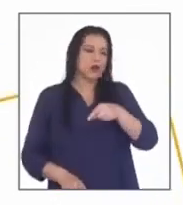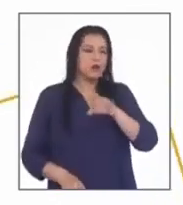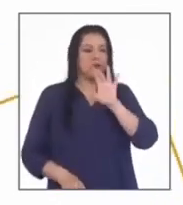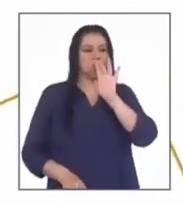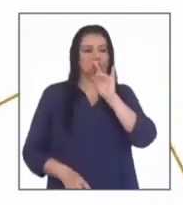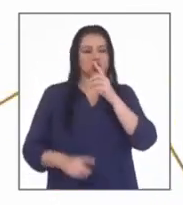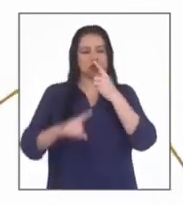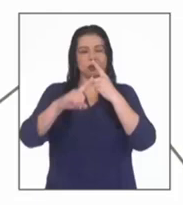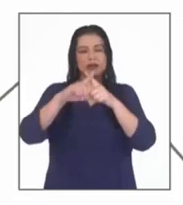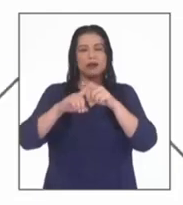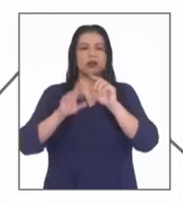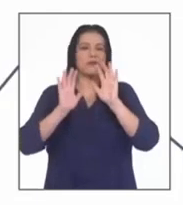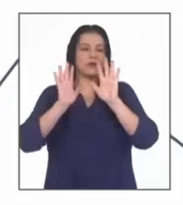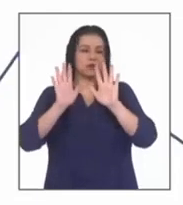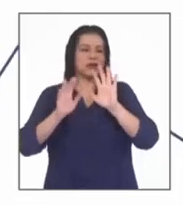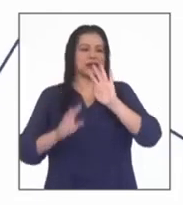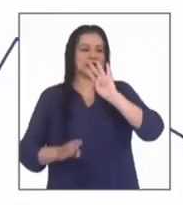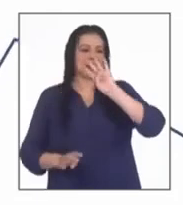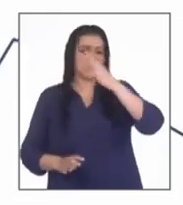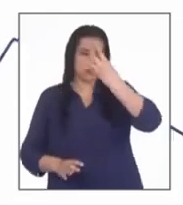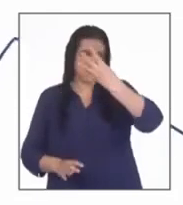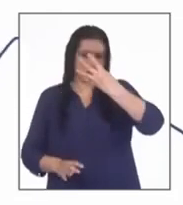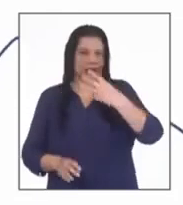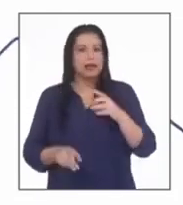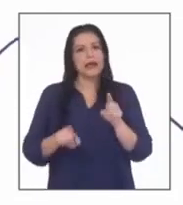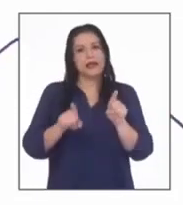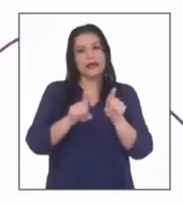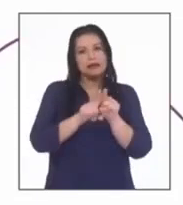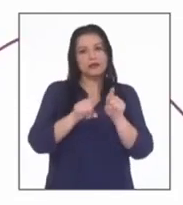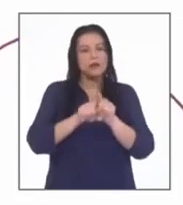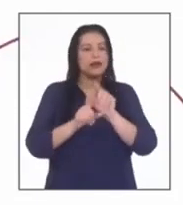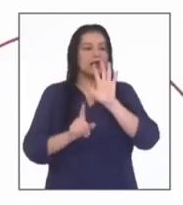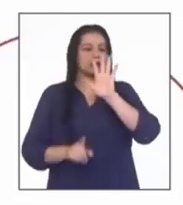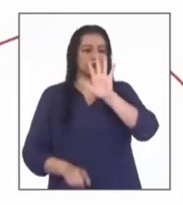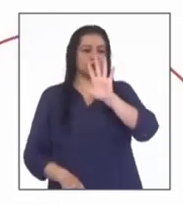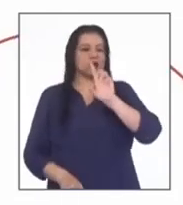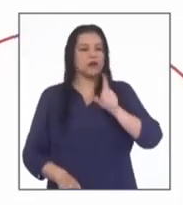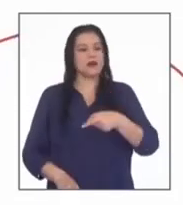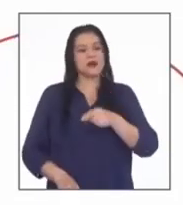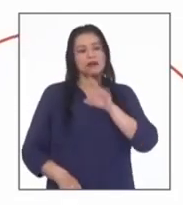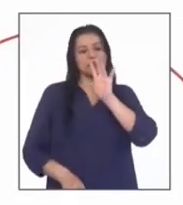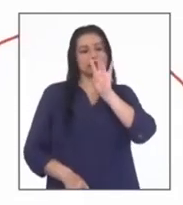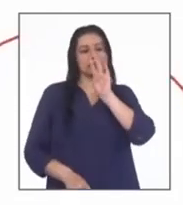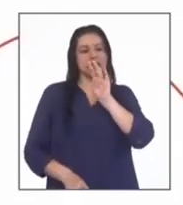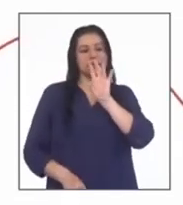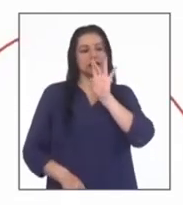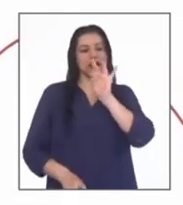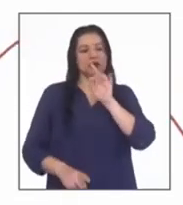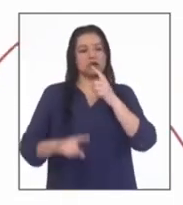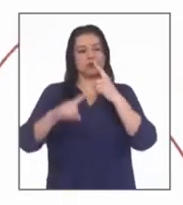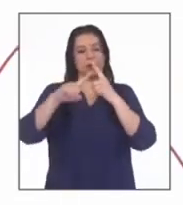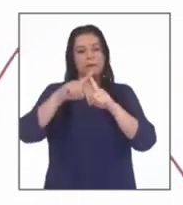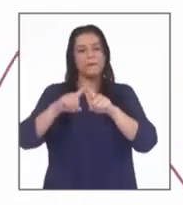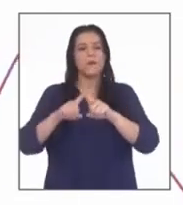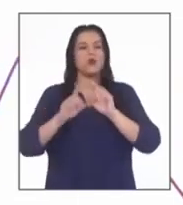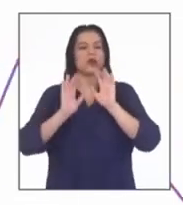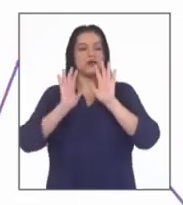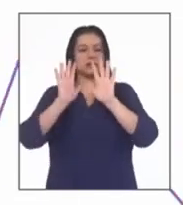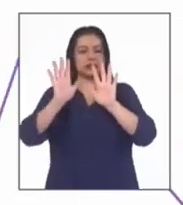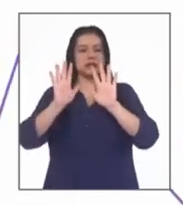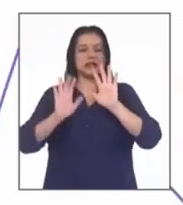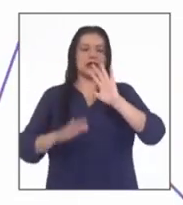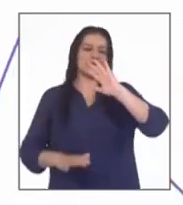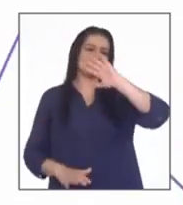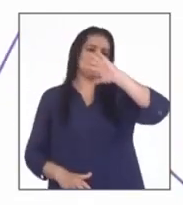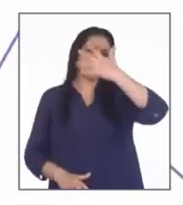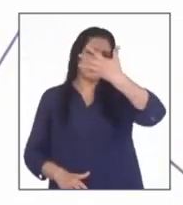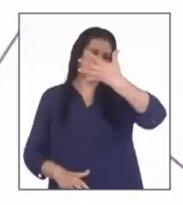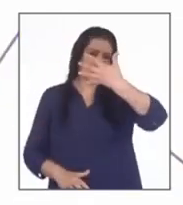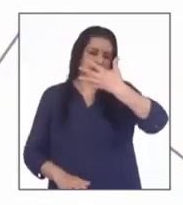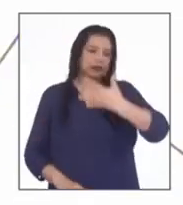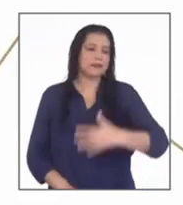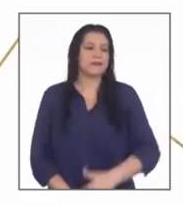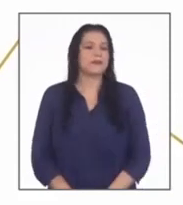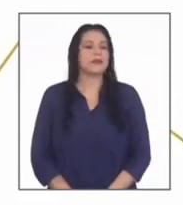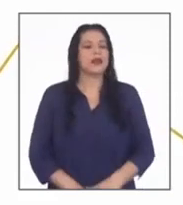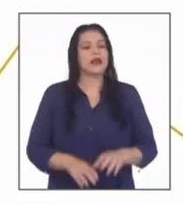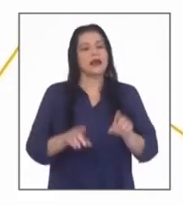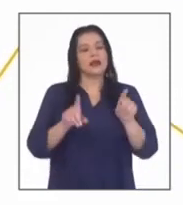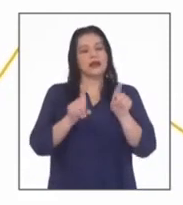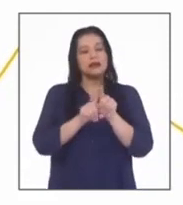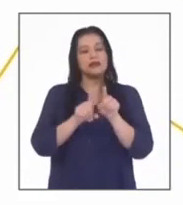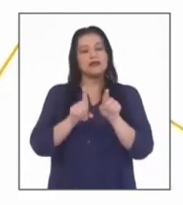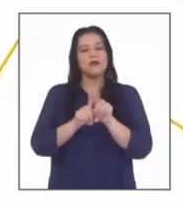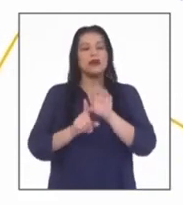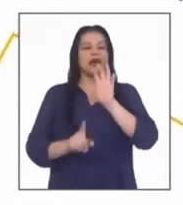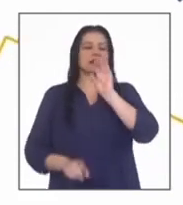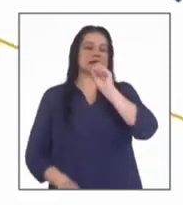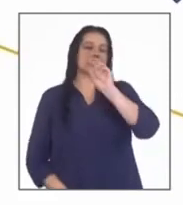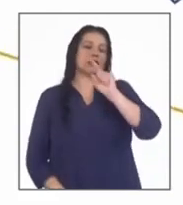8 décimos multiplicado por 10 a la cuarta. Es igual a 5 enteros 78 centésimos multiplicado por 10 a la